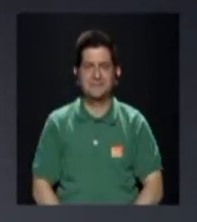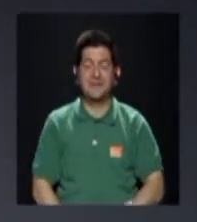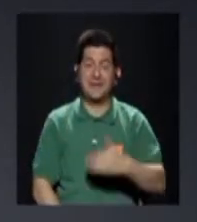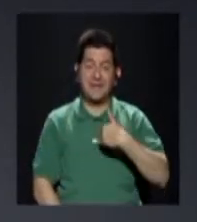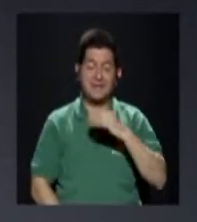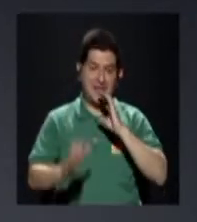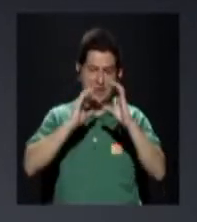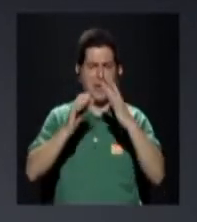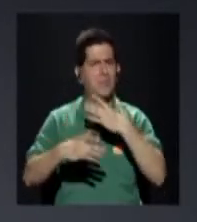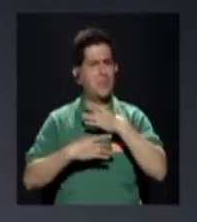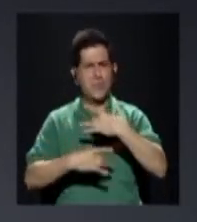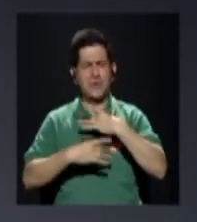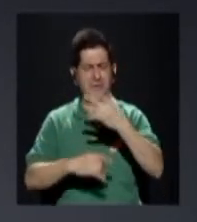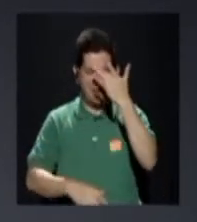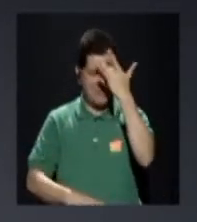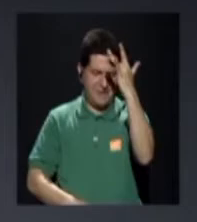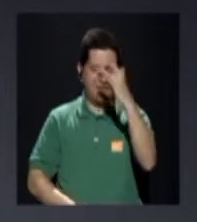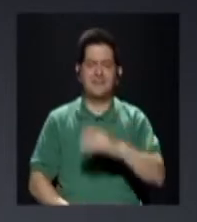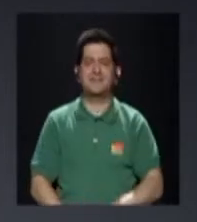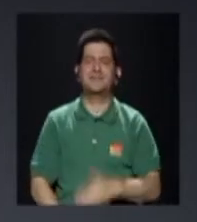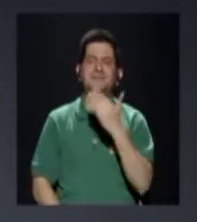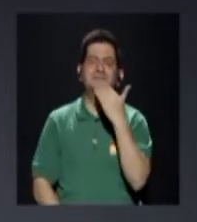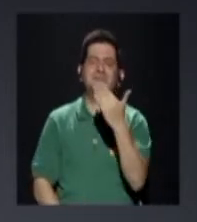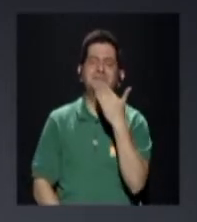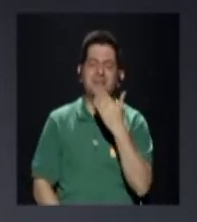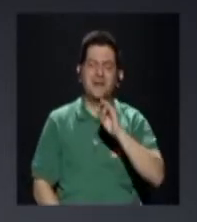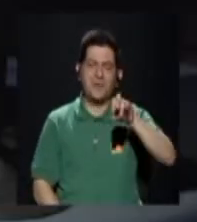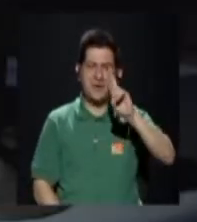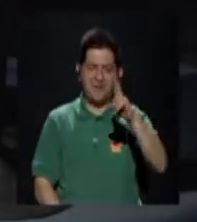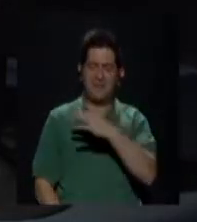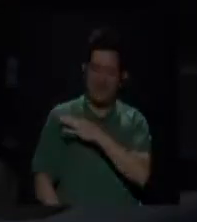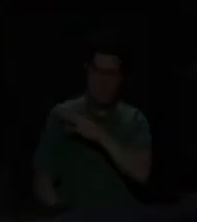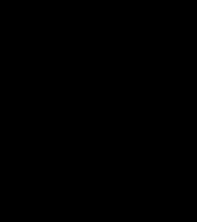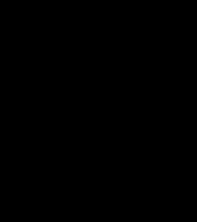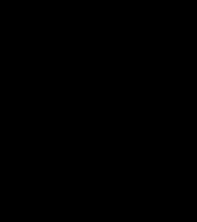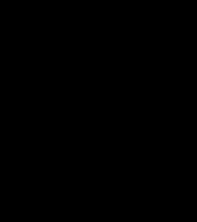tener conversaciones tan inteligentes como las. Muchas gracias, Juan, por su invitación.